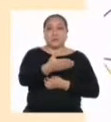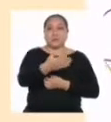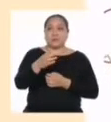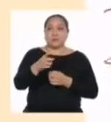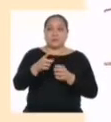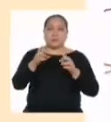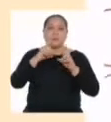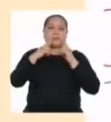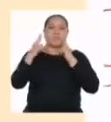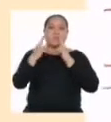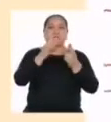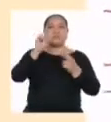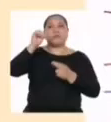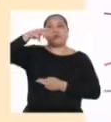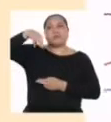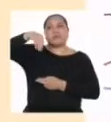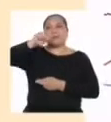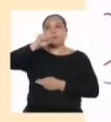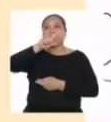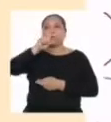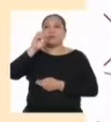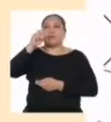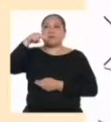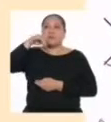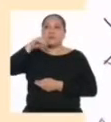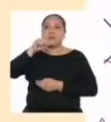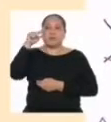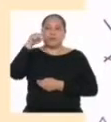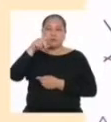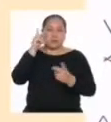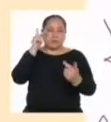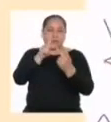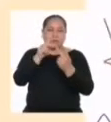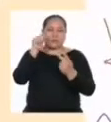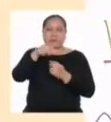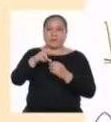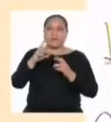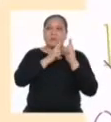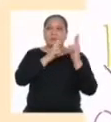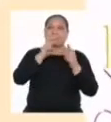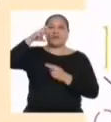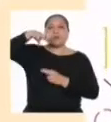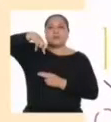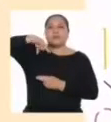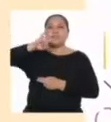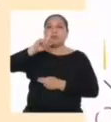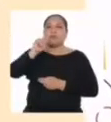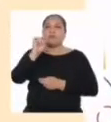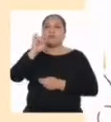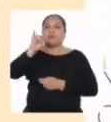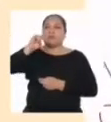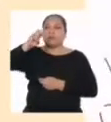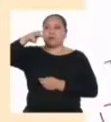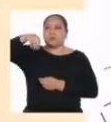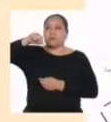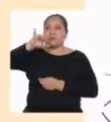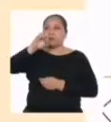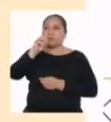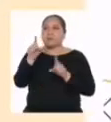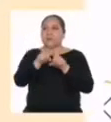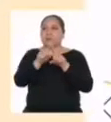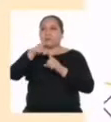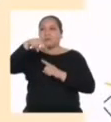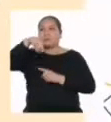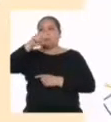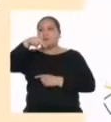la cuenca del río Amazonas. Para ser más exactos, en los ríos Putumayo y Nanay. Al parecer, esta